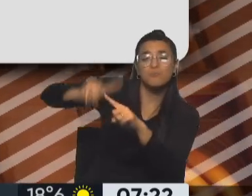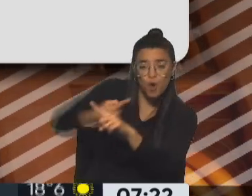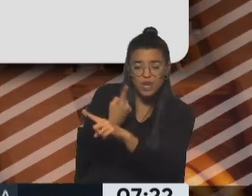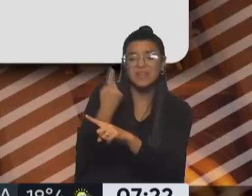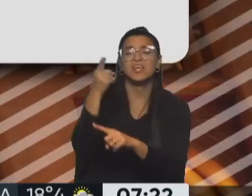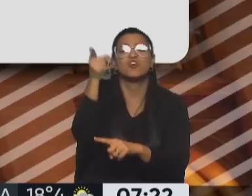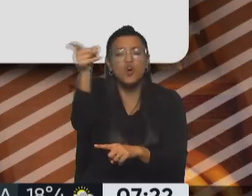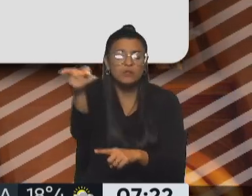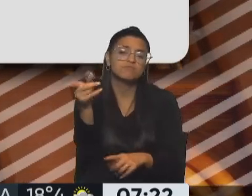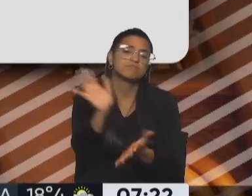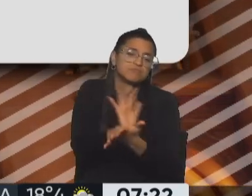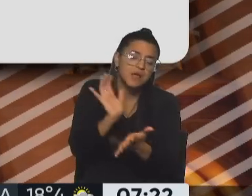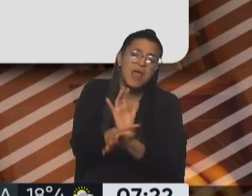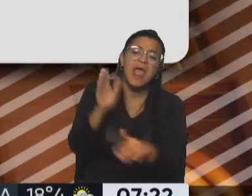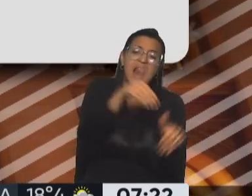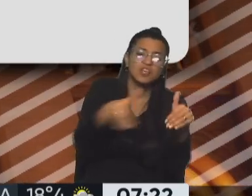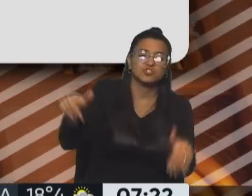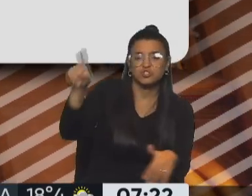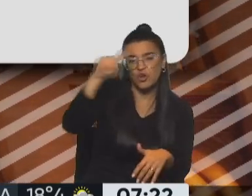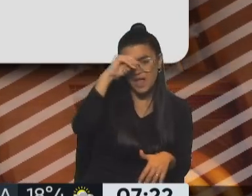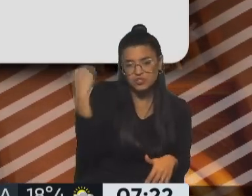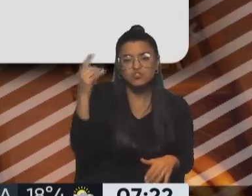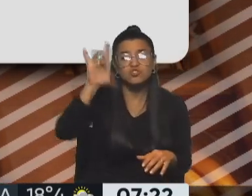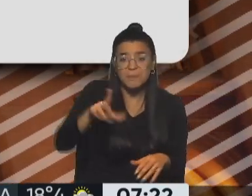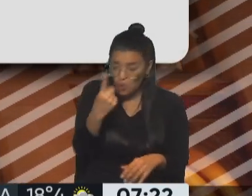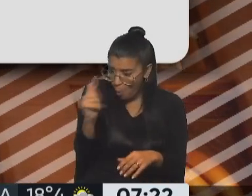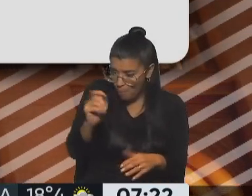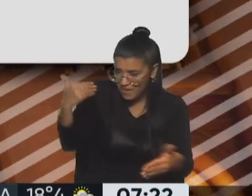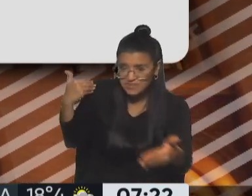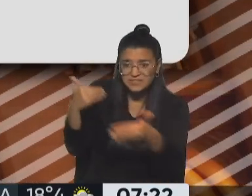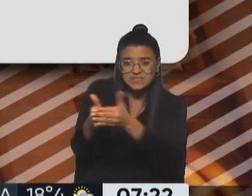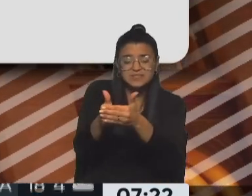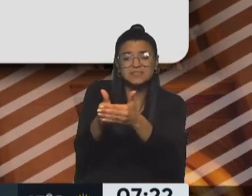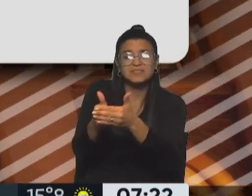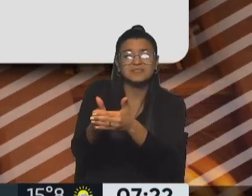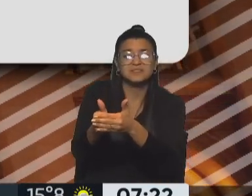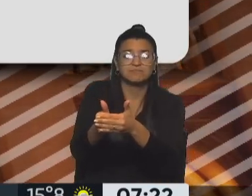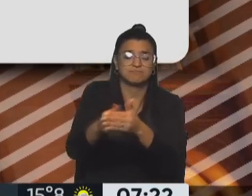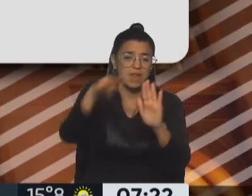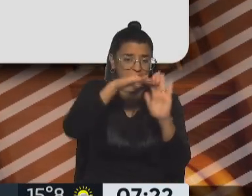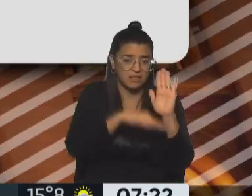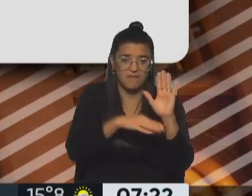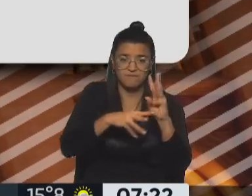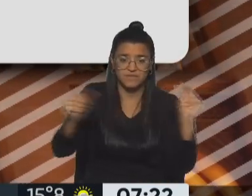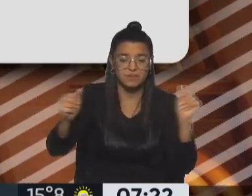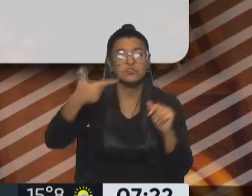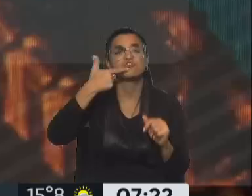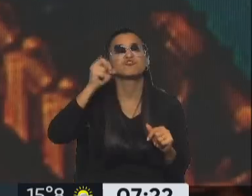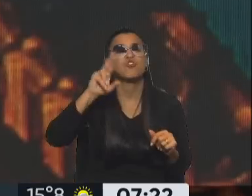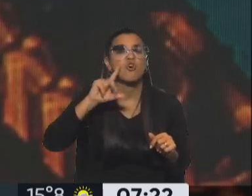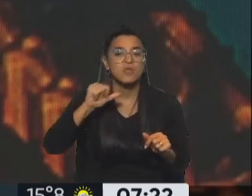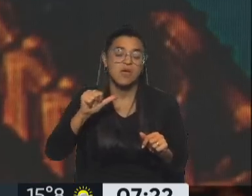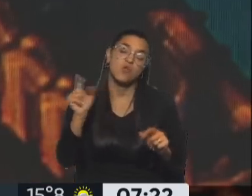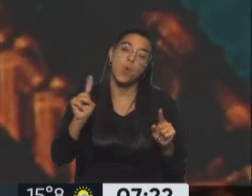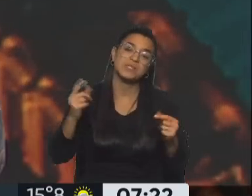y condicionar la elección nacional a solo un mes del cierre de listas. Martín Soria, que no